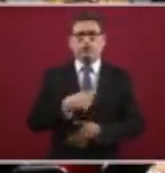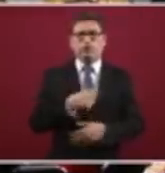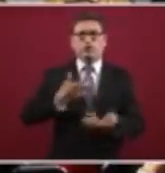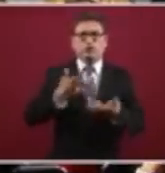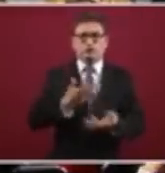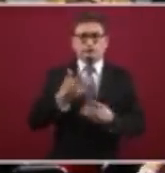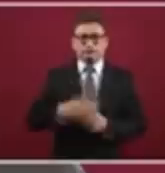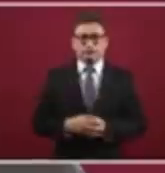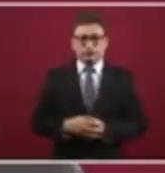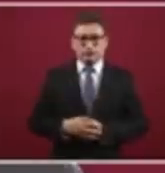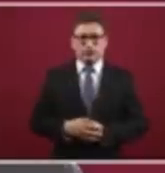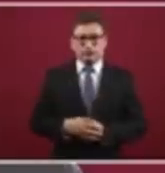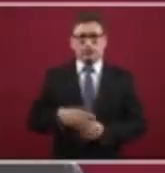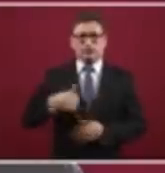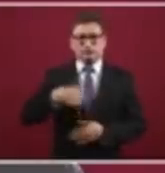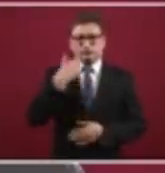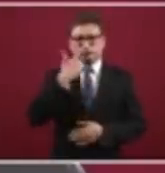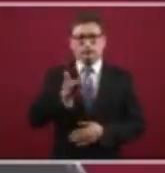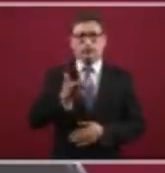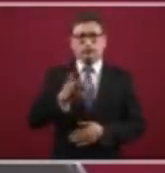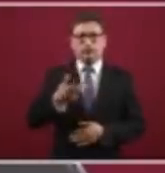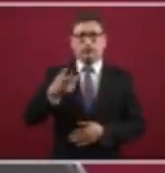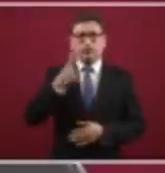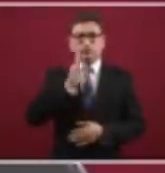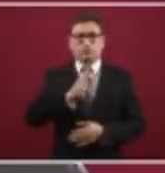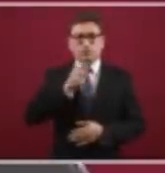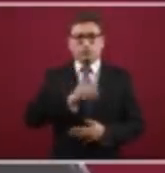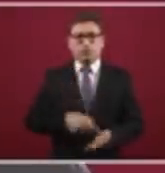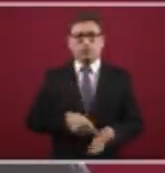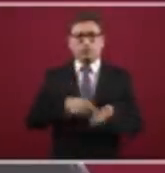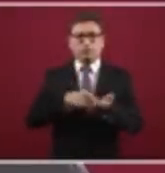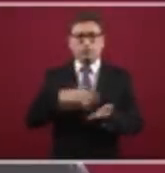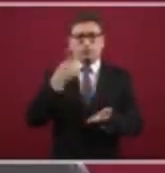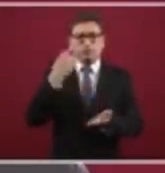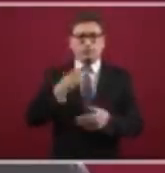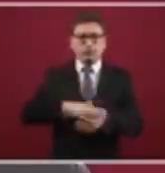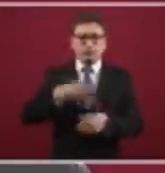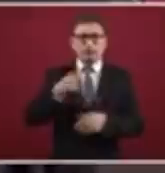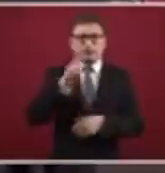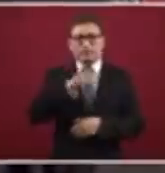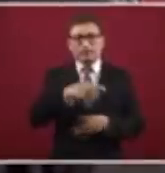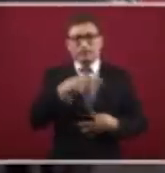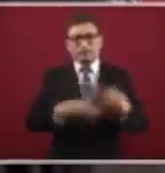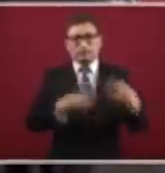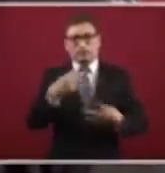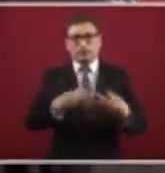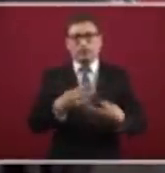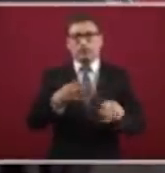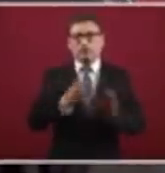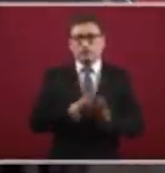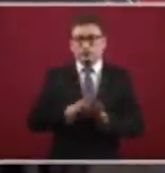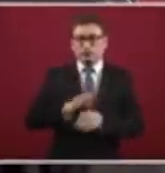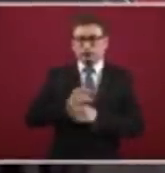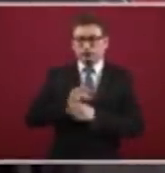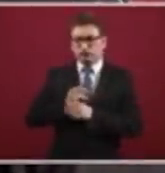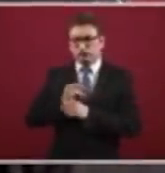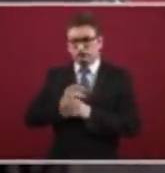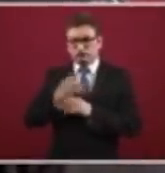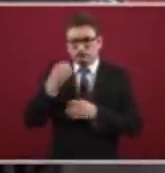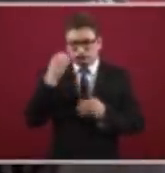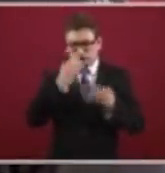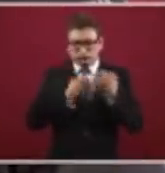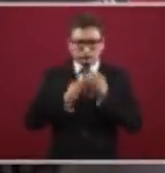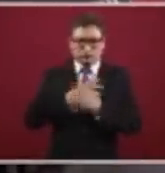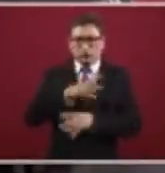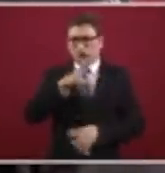con la finalidad de proveer mayores pruebas al señor juez es eso darles nuevas pruebas análisis mucho más